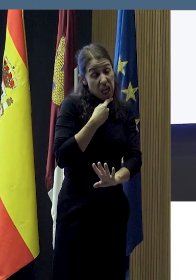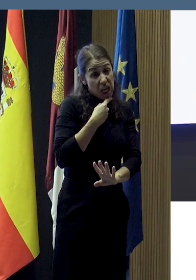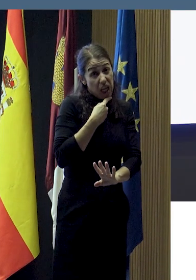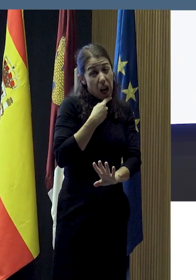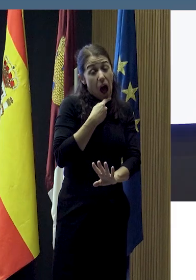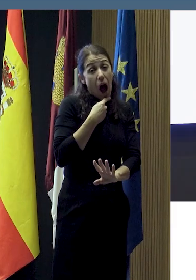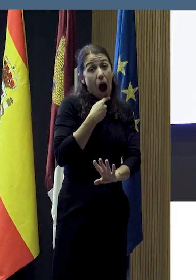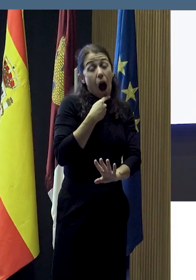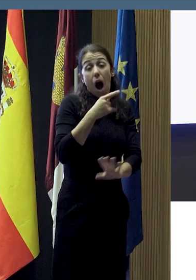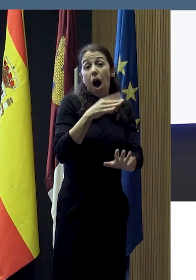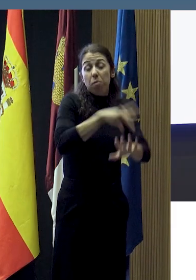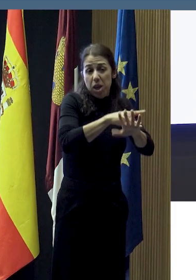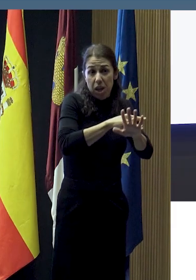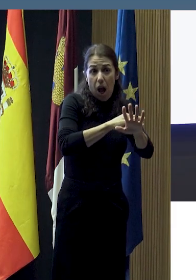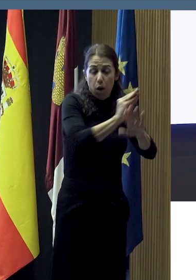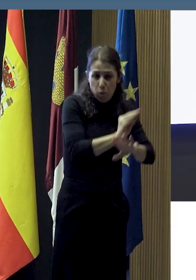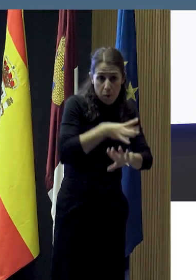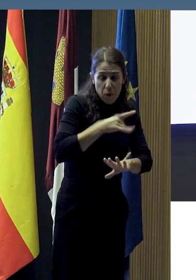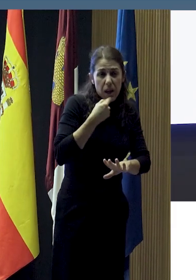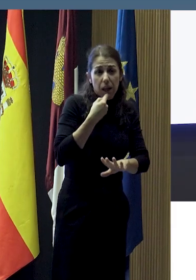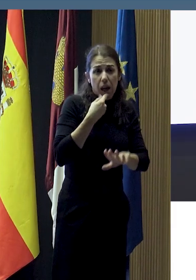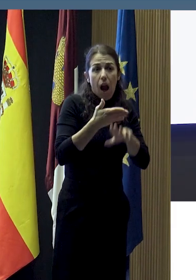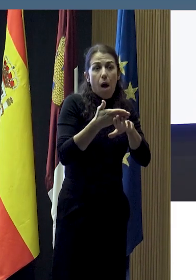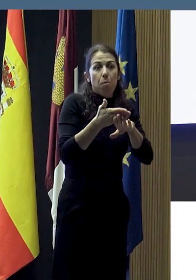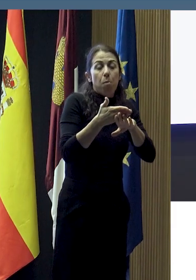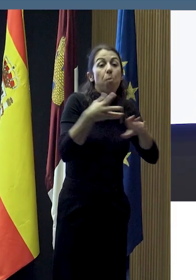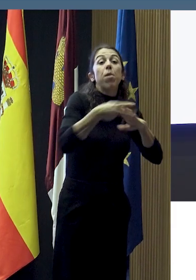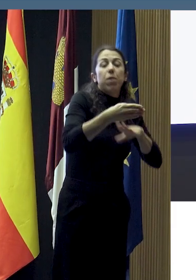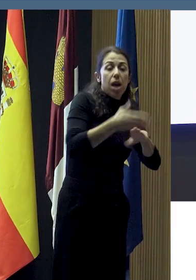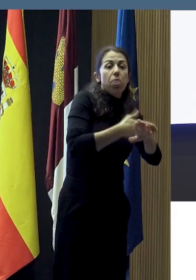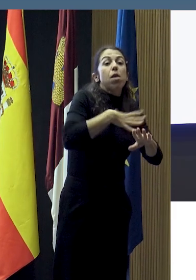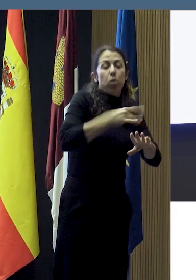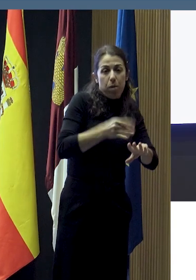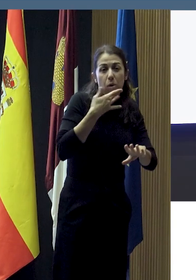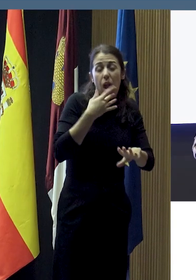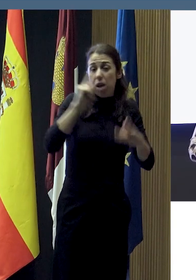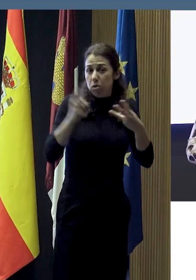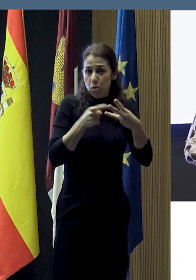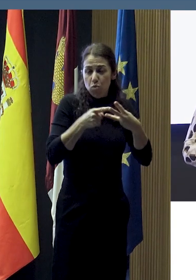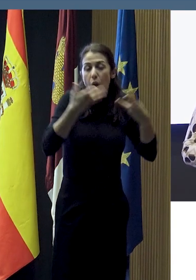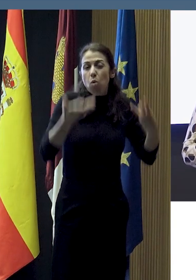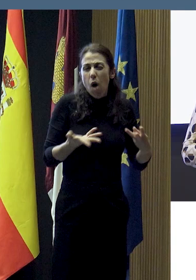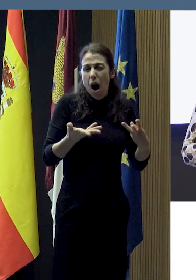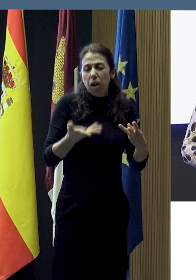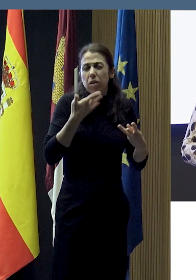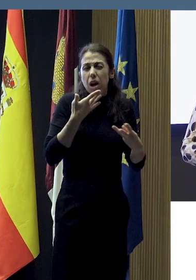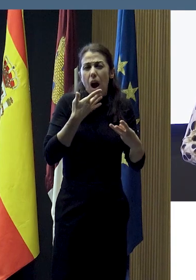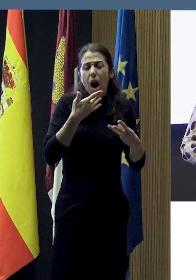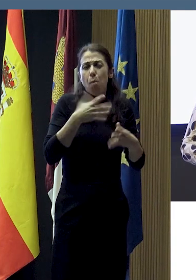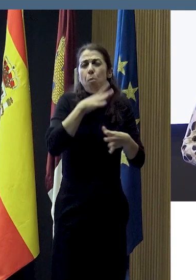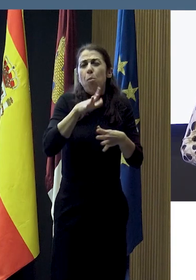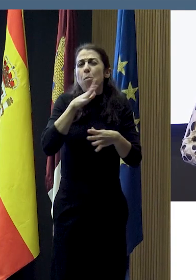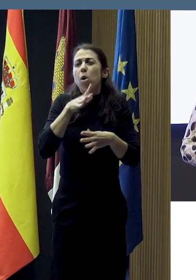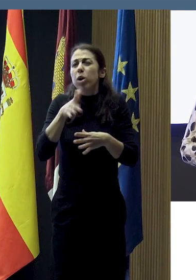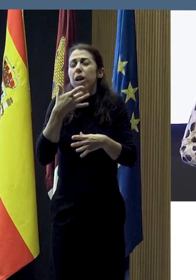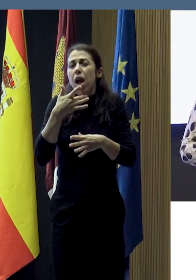de la clínica y que podemos tomar medidas para solucionar ese problema. La segunda es conocer cuáles son las causas más